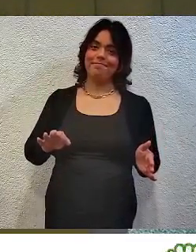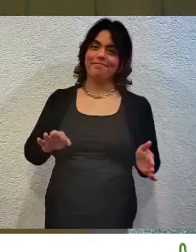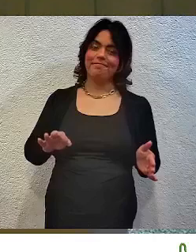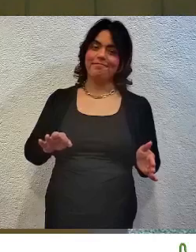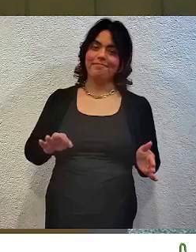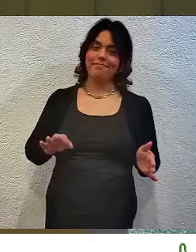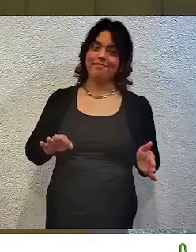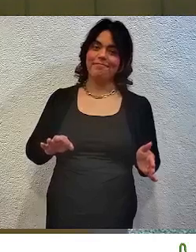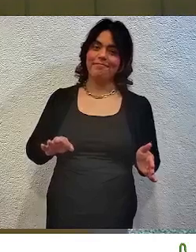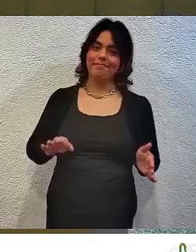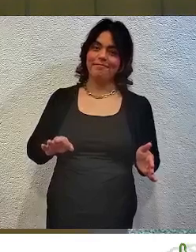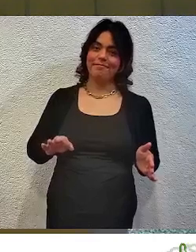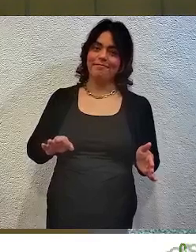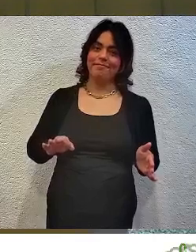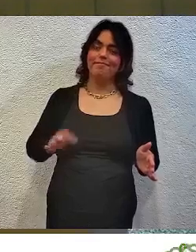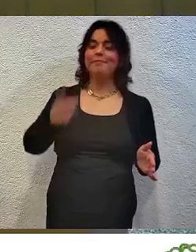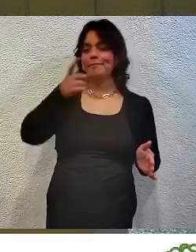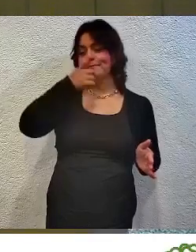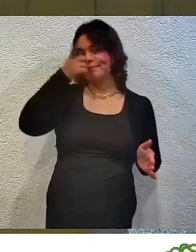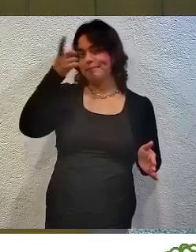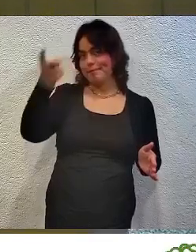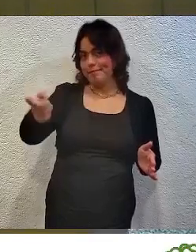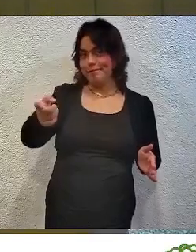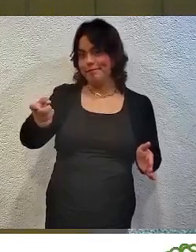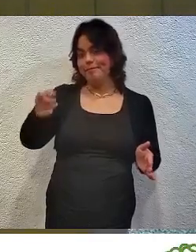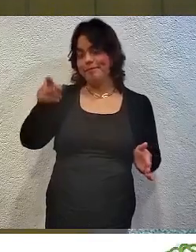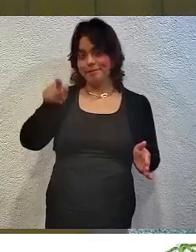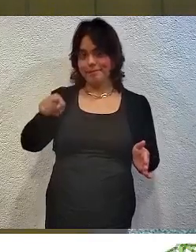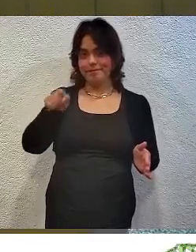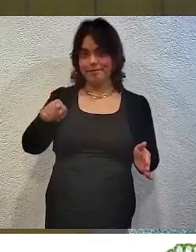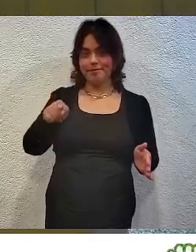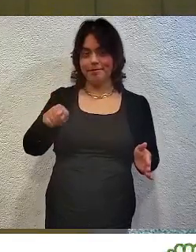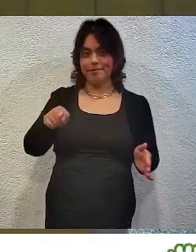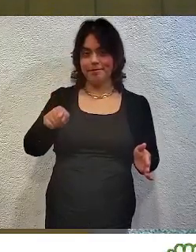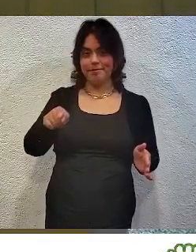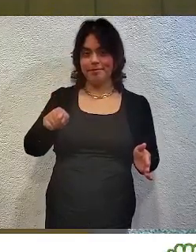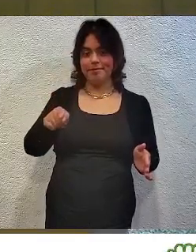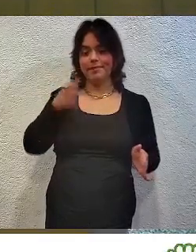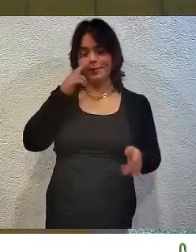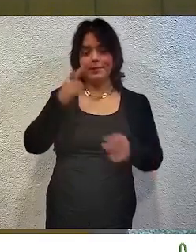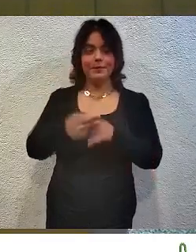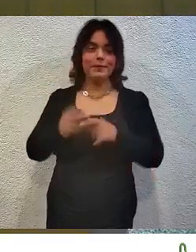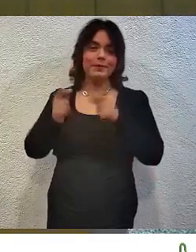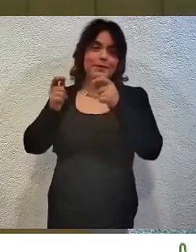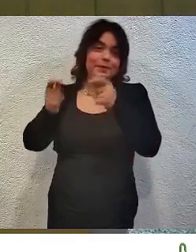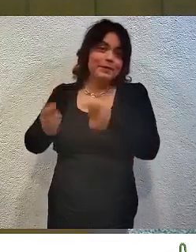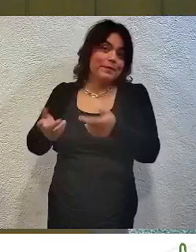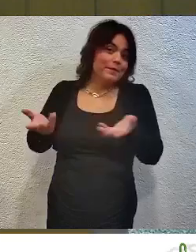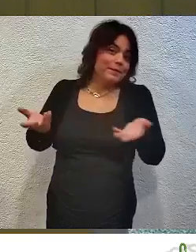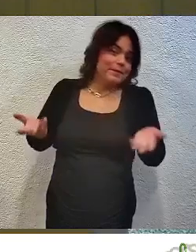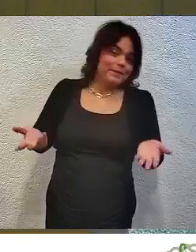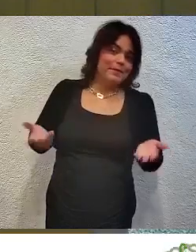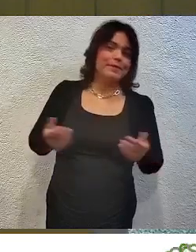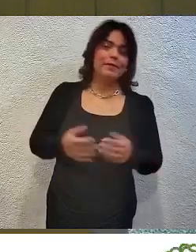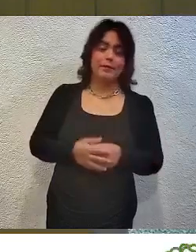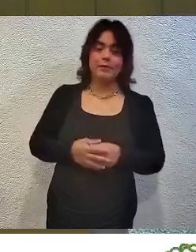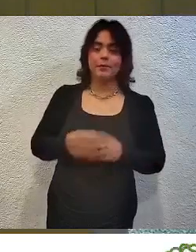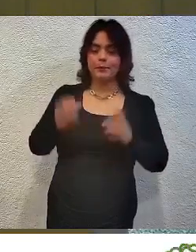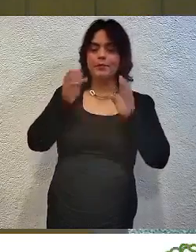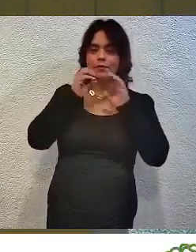un pronunciamiento sobre una parte de la responsabilidad, porque, insisto, el órgano de control